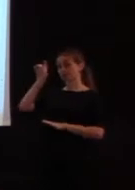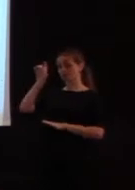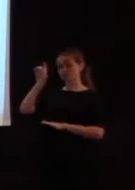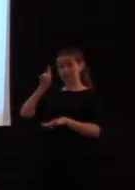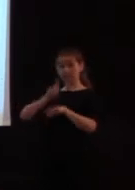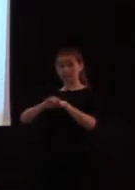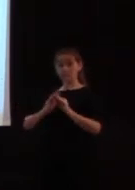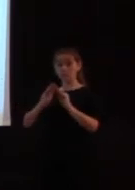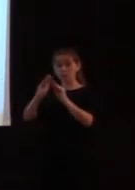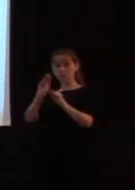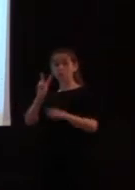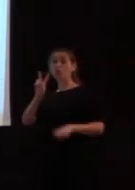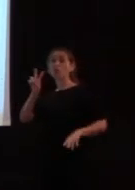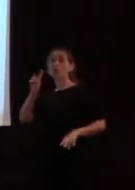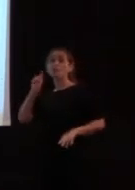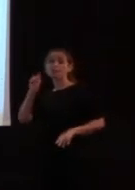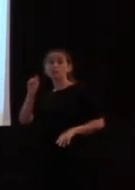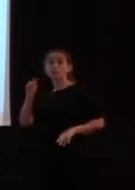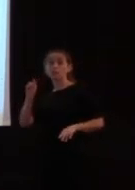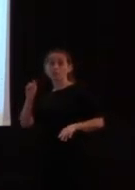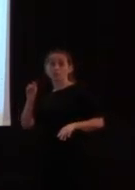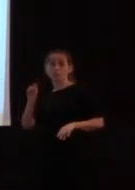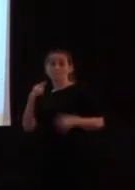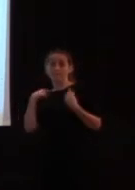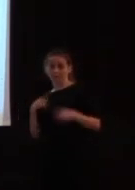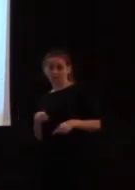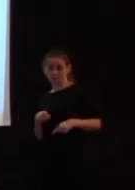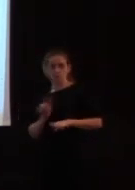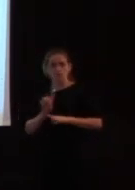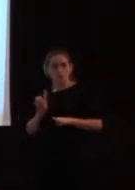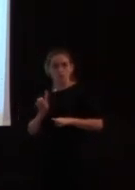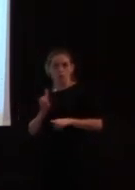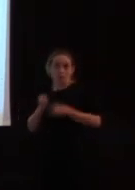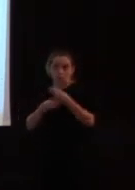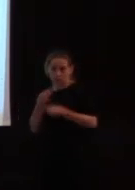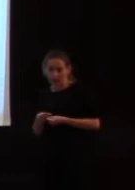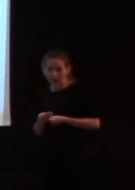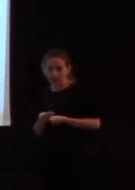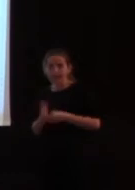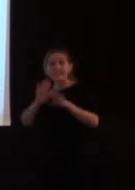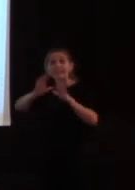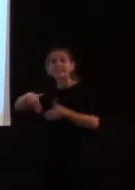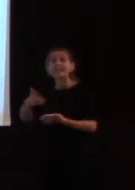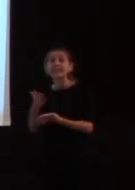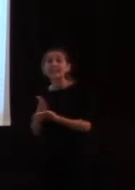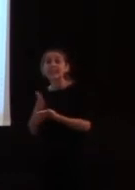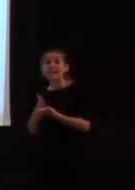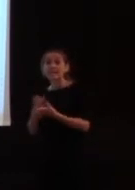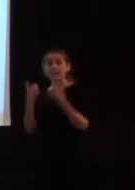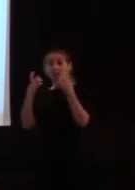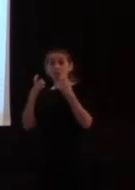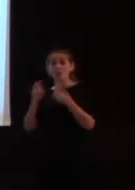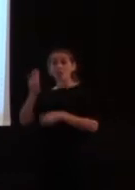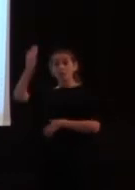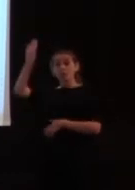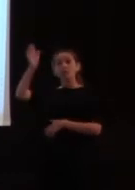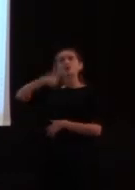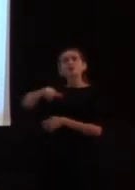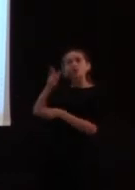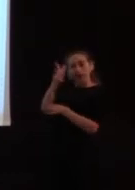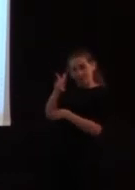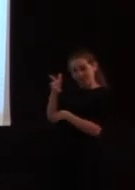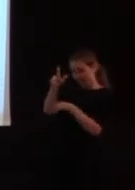tres máximo. Y acaba la clase. Y al final, una alumna le da la mano y le dice, nosotros estábamos grabando esta clase.